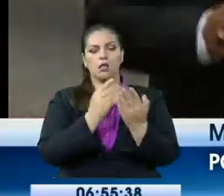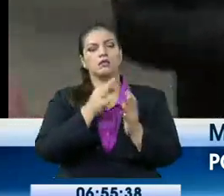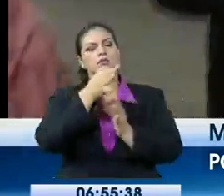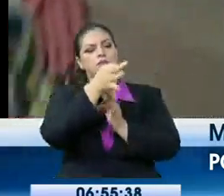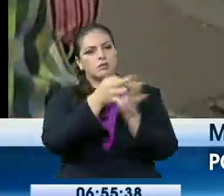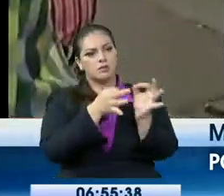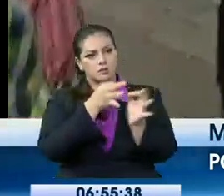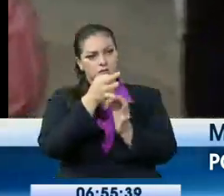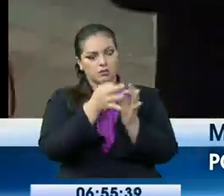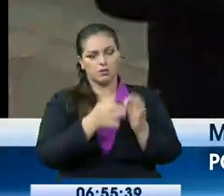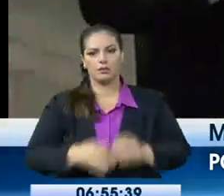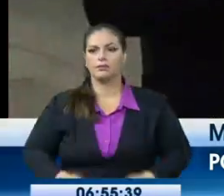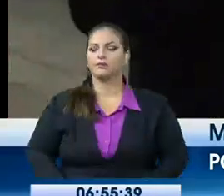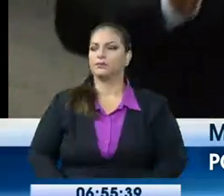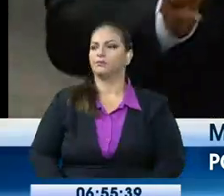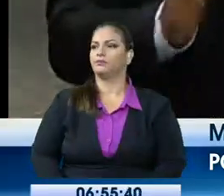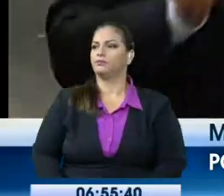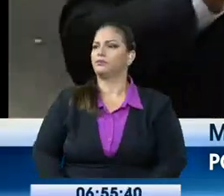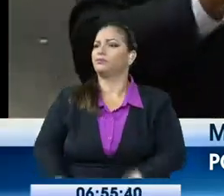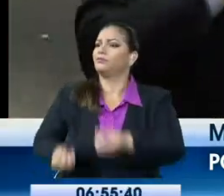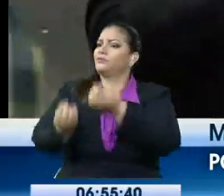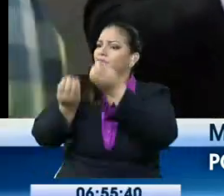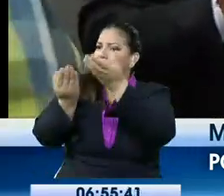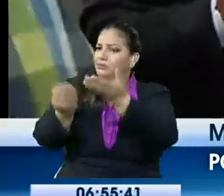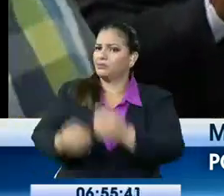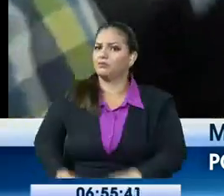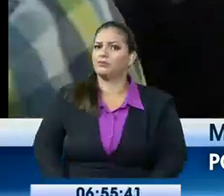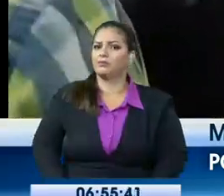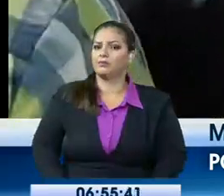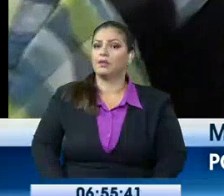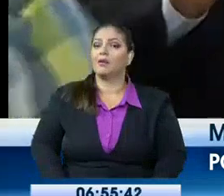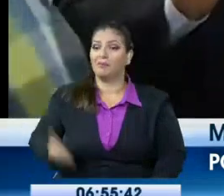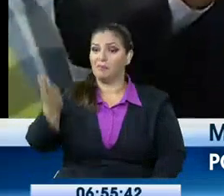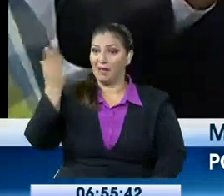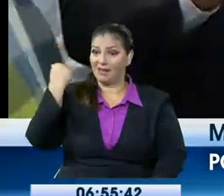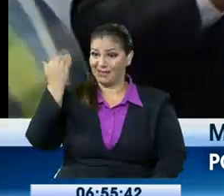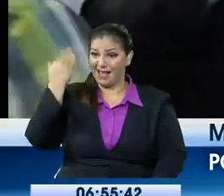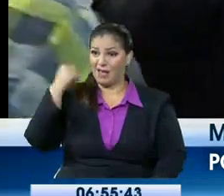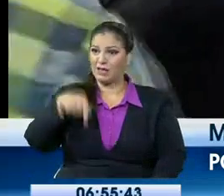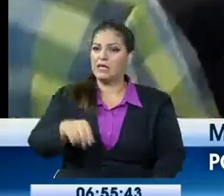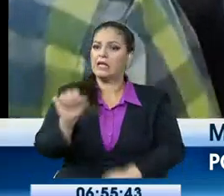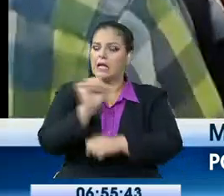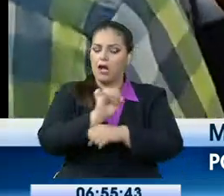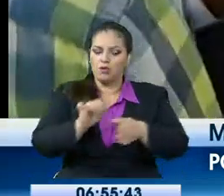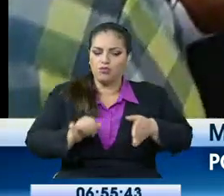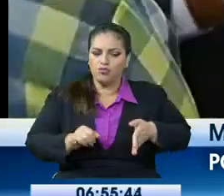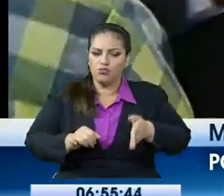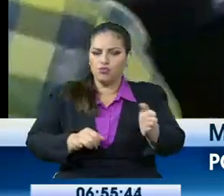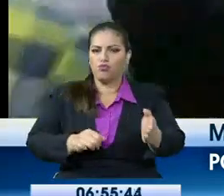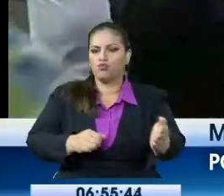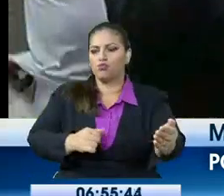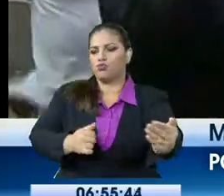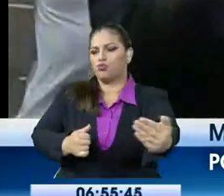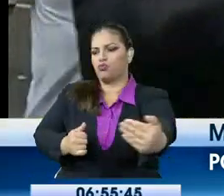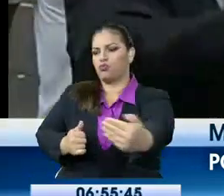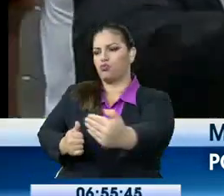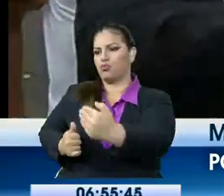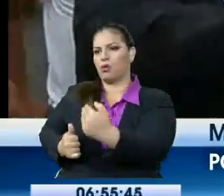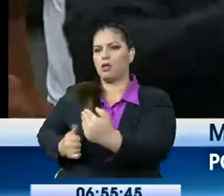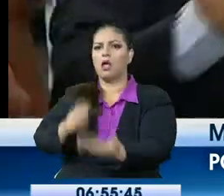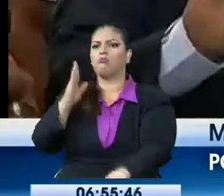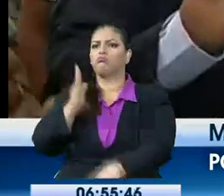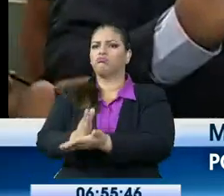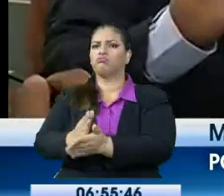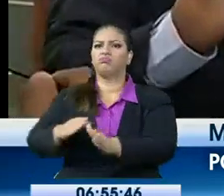dando. Es la vuelta en U. Entonces lo que necesitamos es, como sugerencia, porque la decisión la toman ustedes, se rompe el parterre, que eso ya